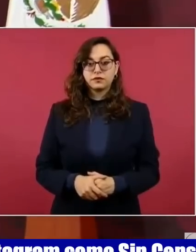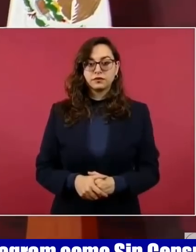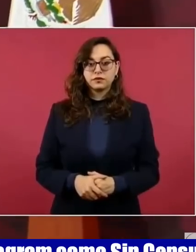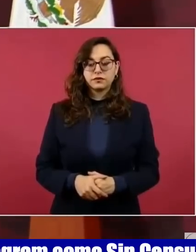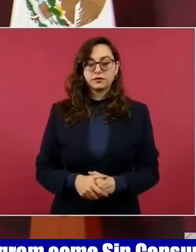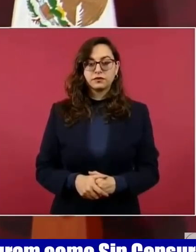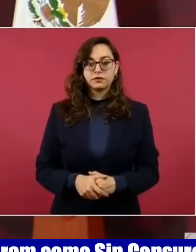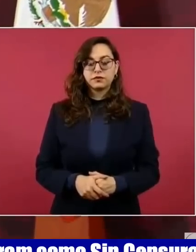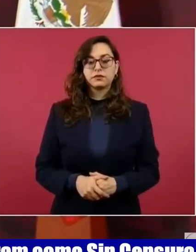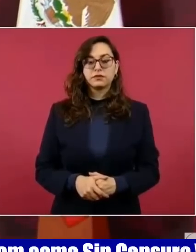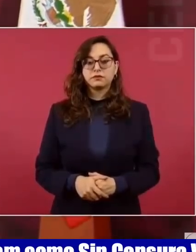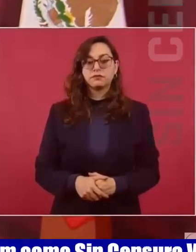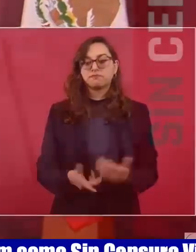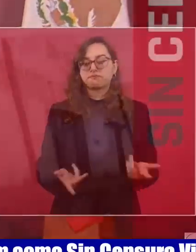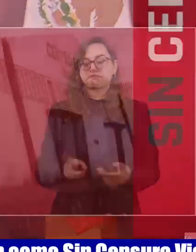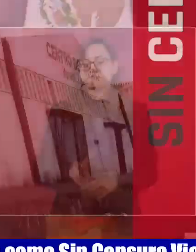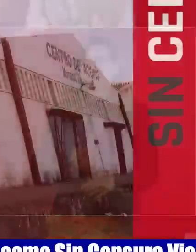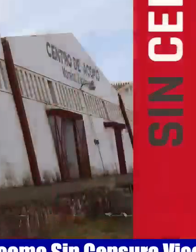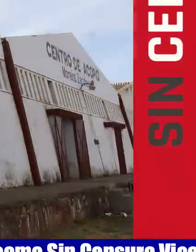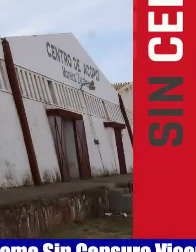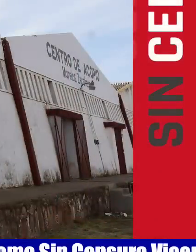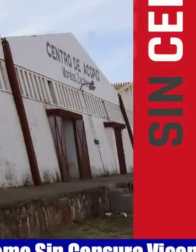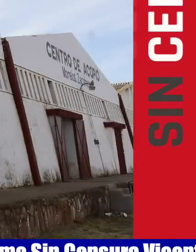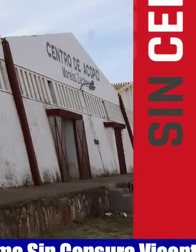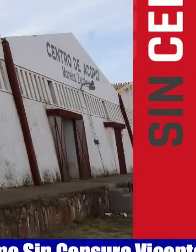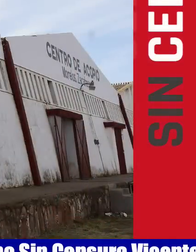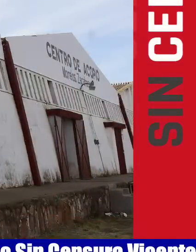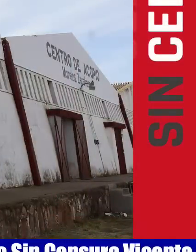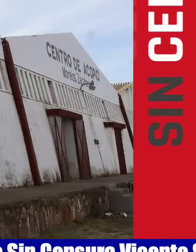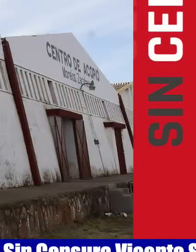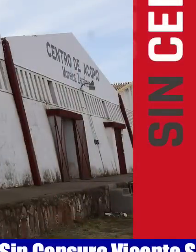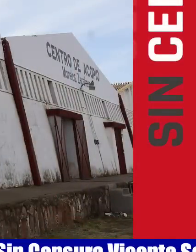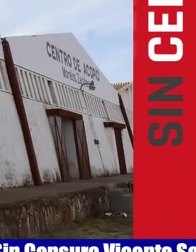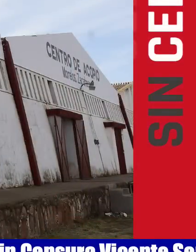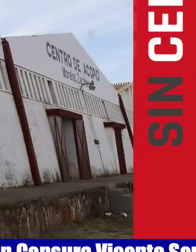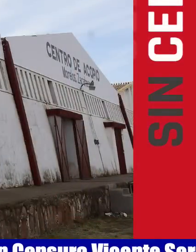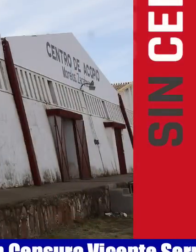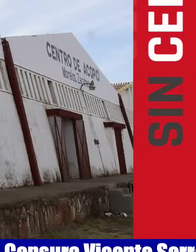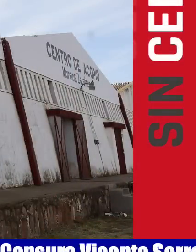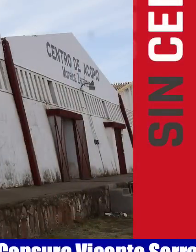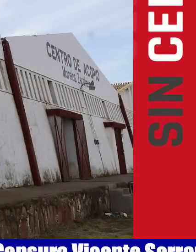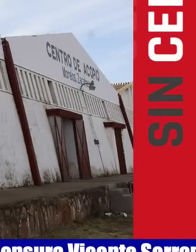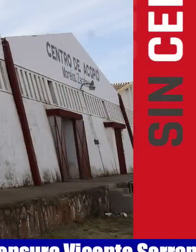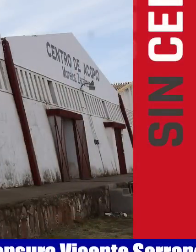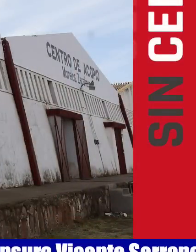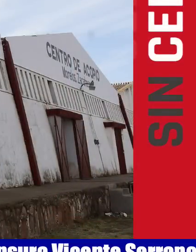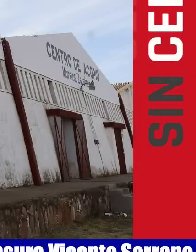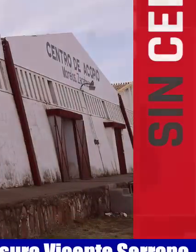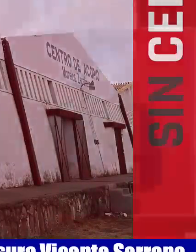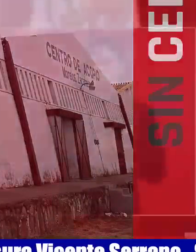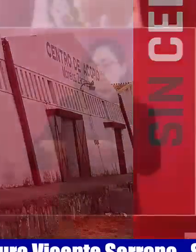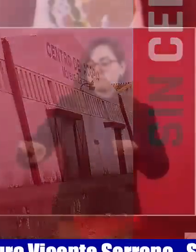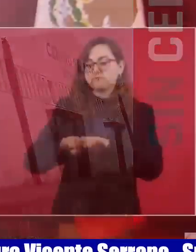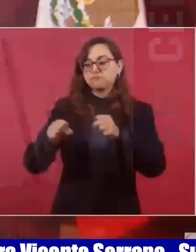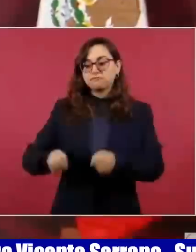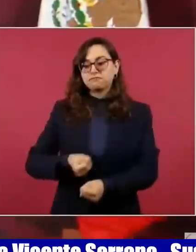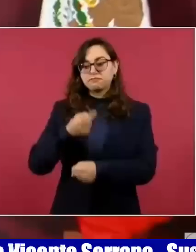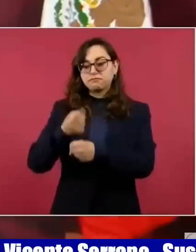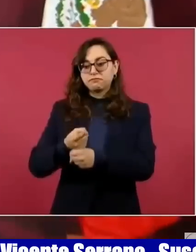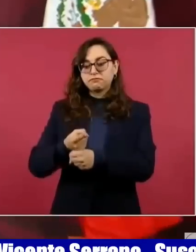se hiciera la investigación, ¿no? Pero bueno, pues que ese es el periodismo de ahora, el periodismo amarillista de